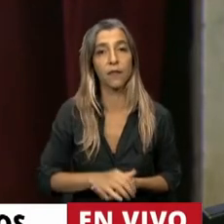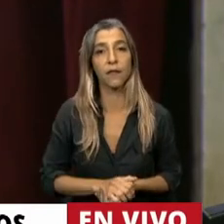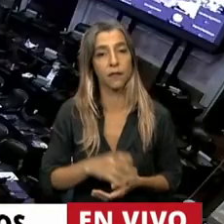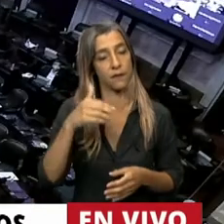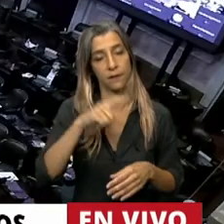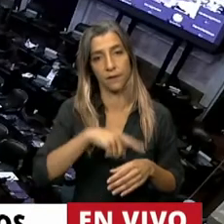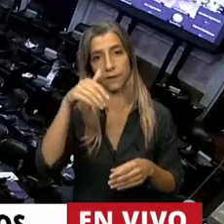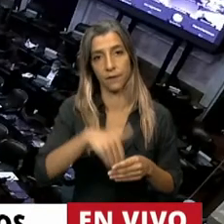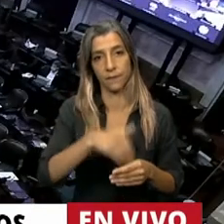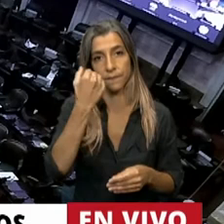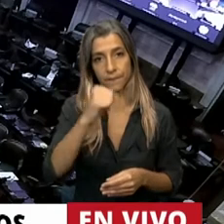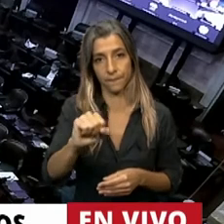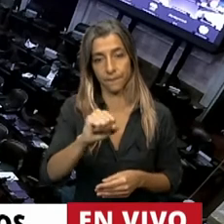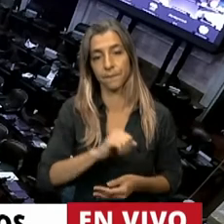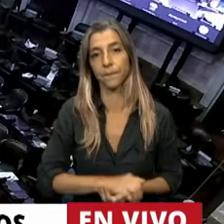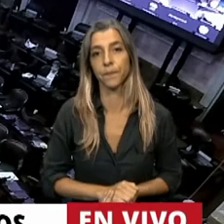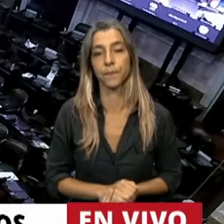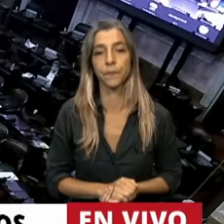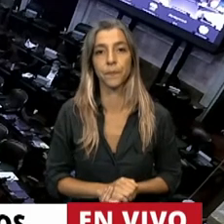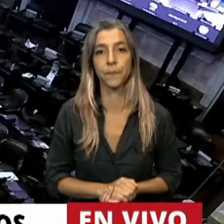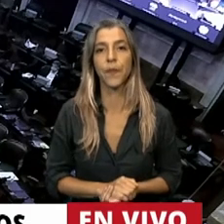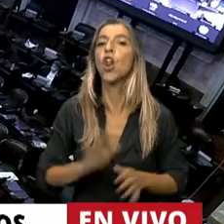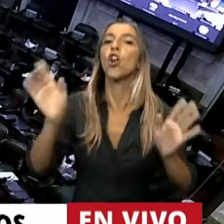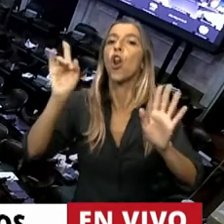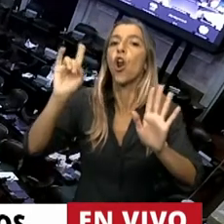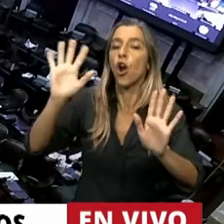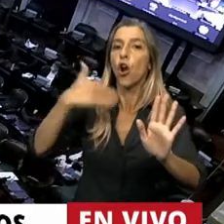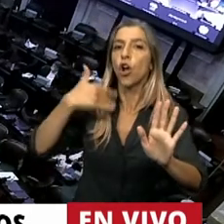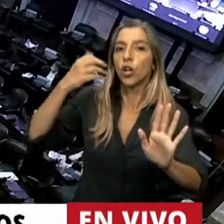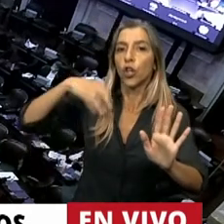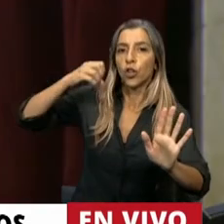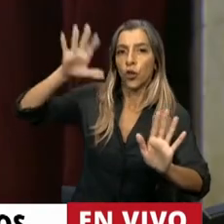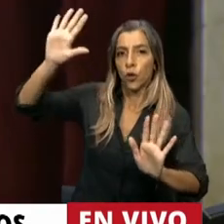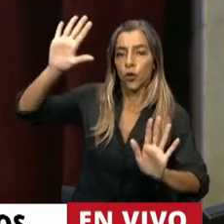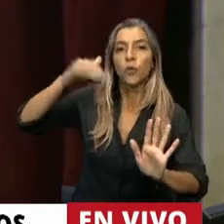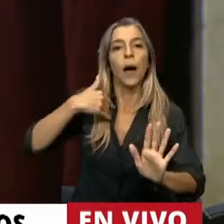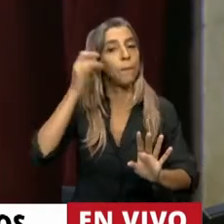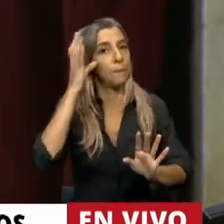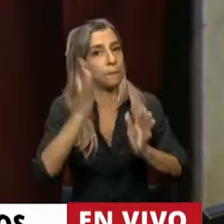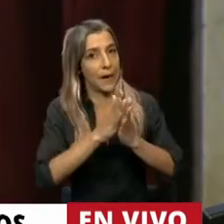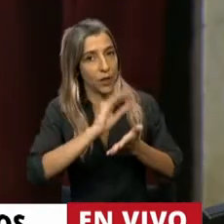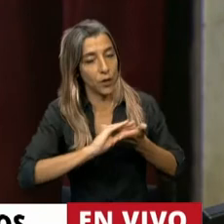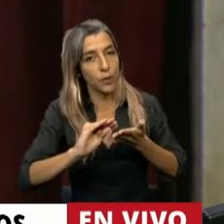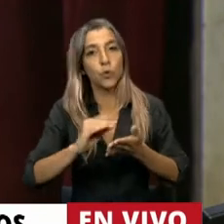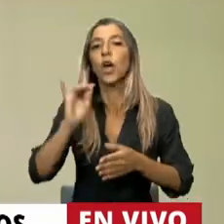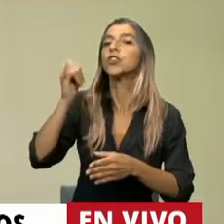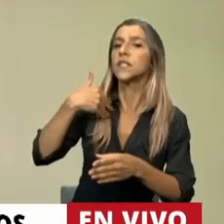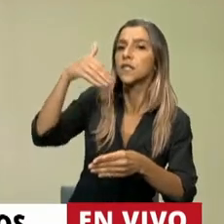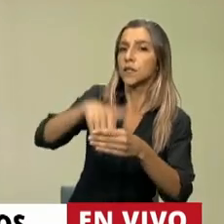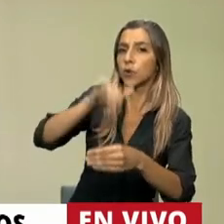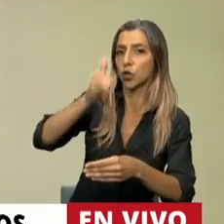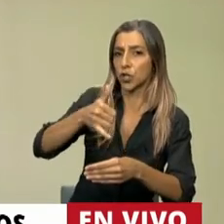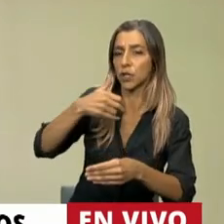ausente a la hora de votar presidente discúlpeme afirma